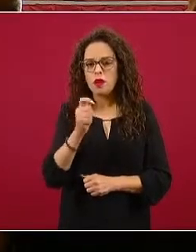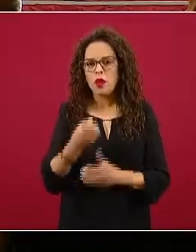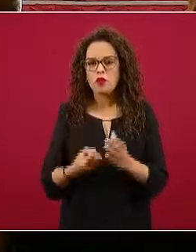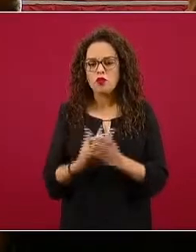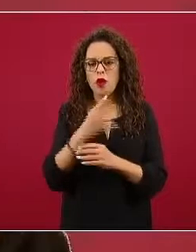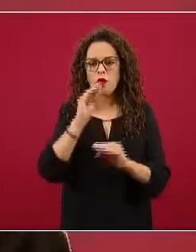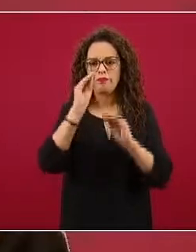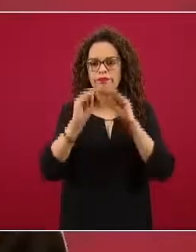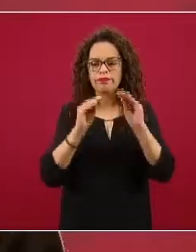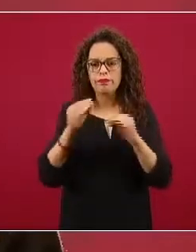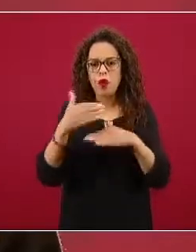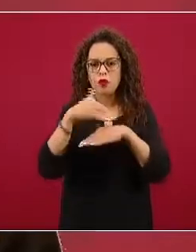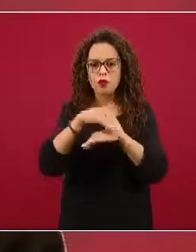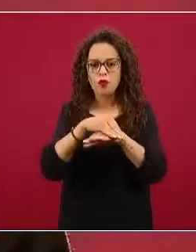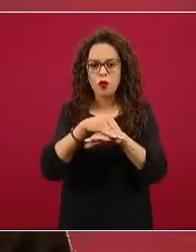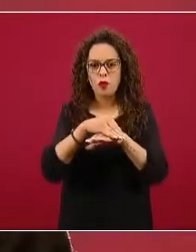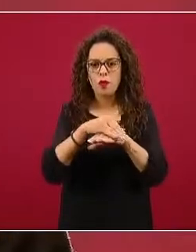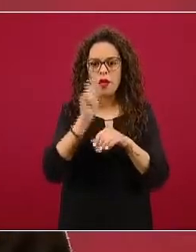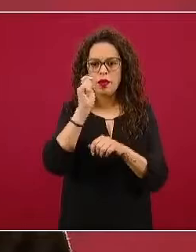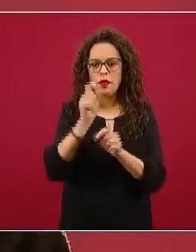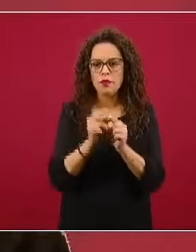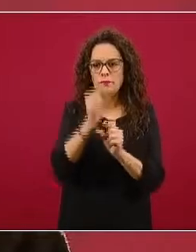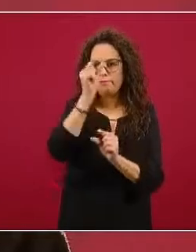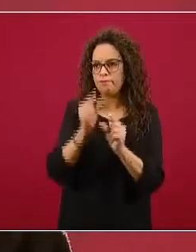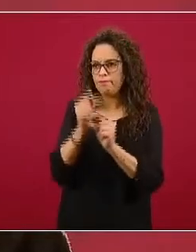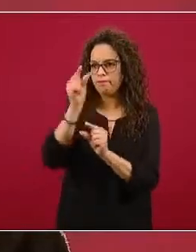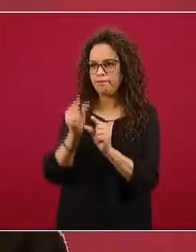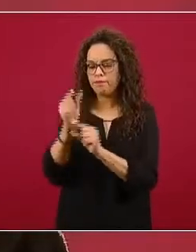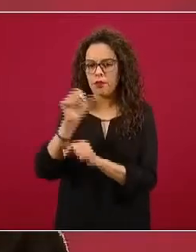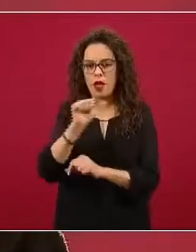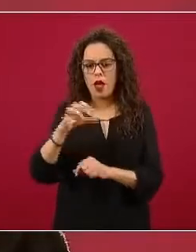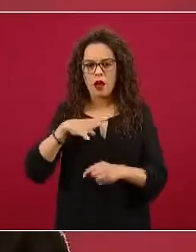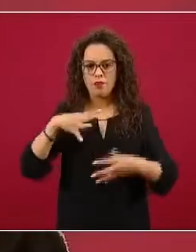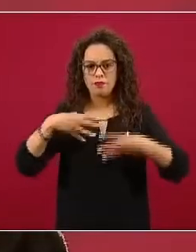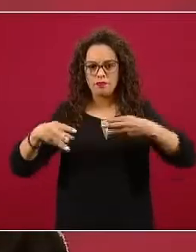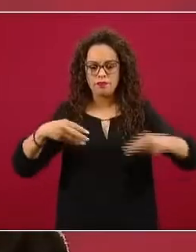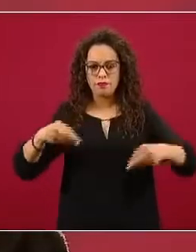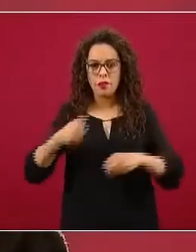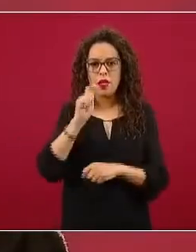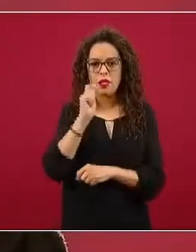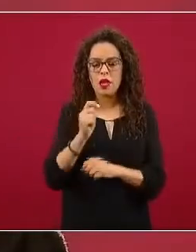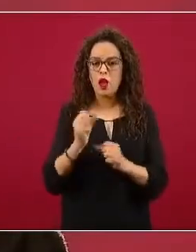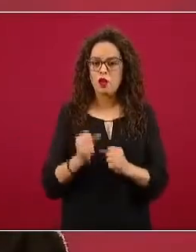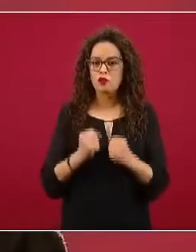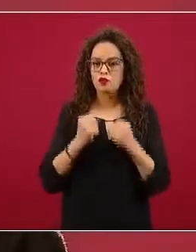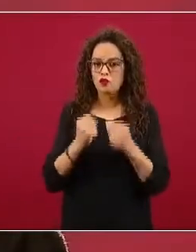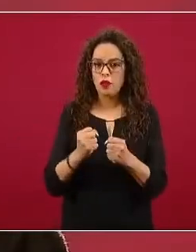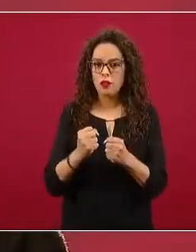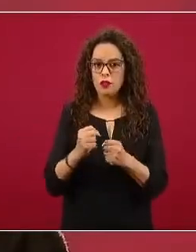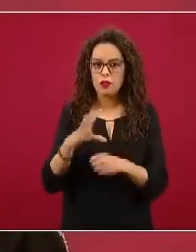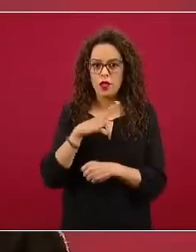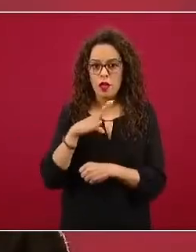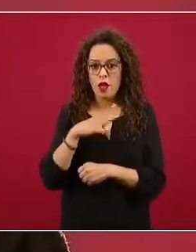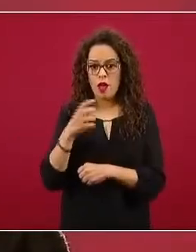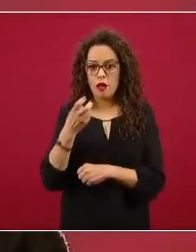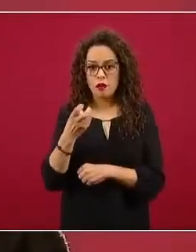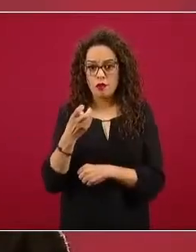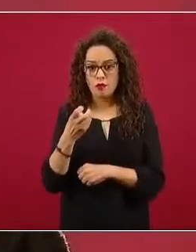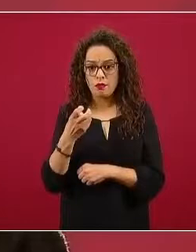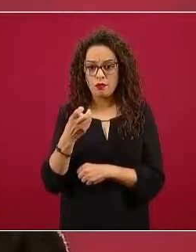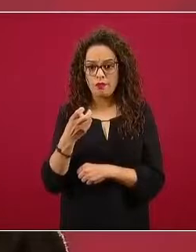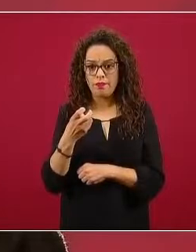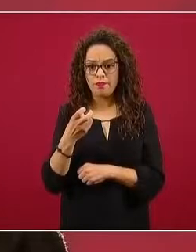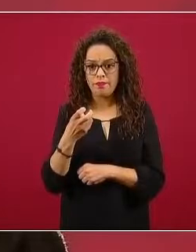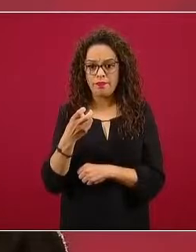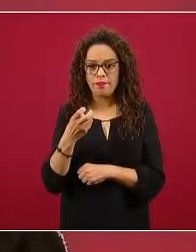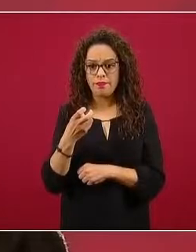curvas epidémicas, es decir, la representación gráfica de la intensidad de ocurrencia de la epidemia, tanto en